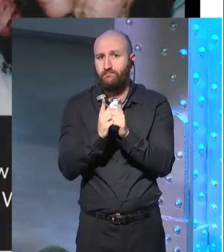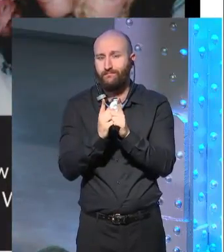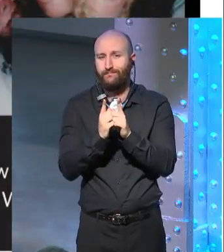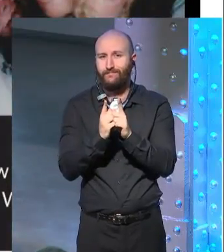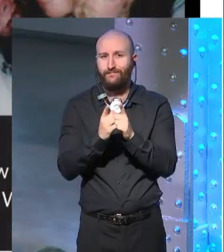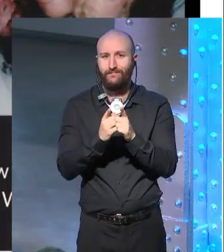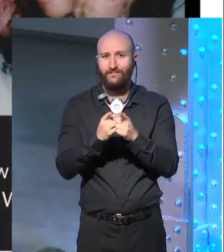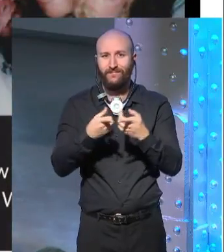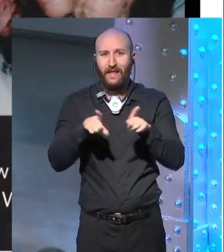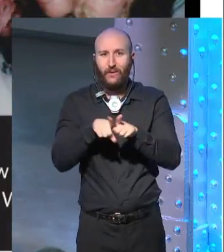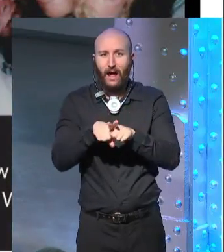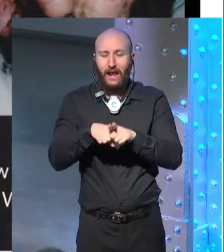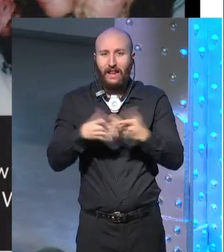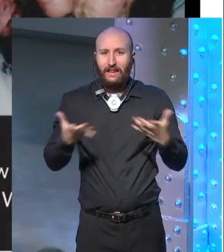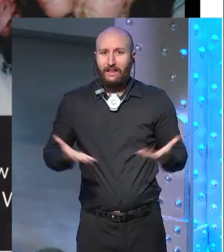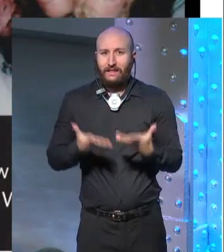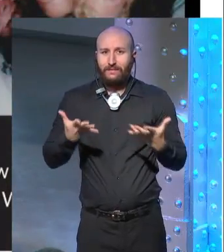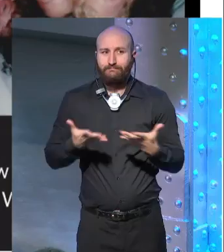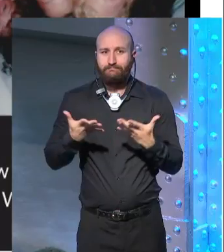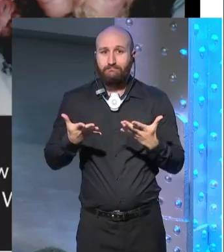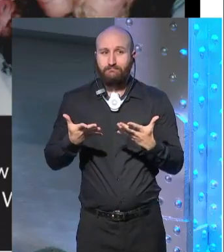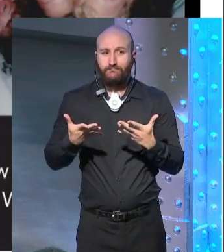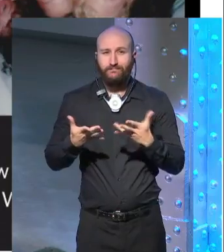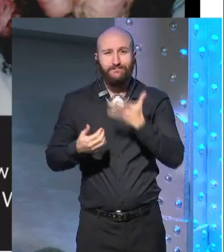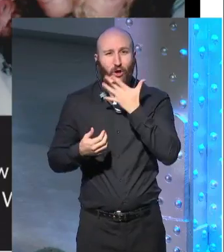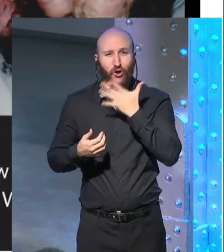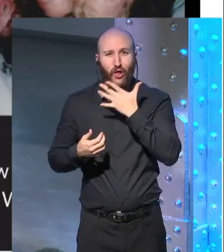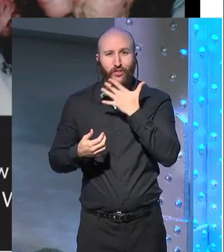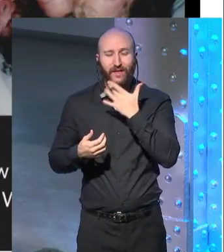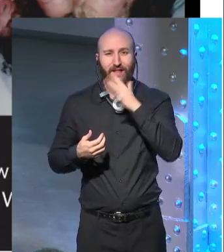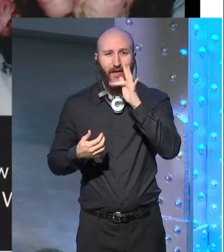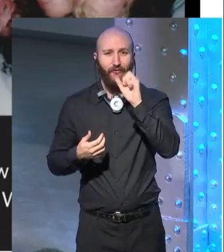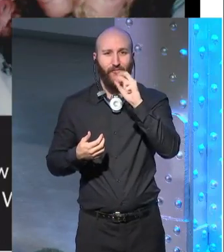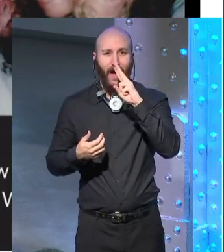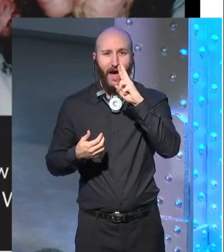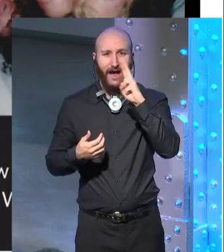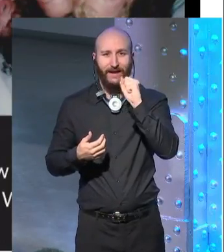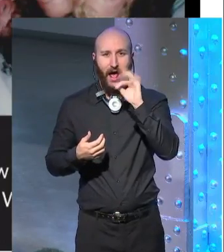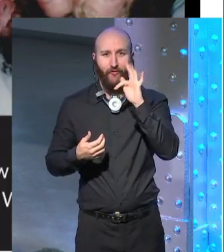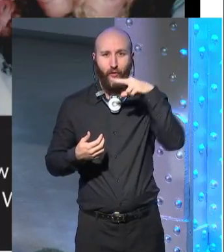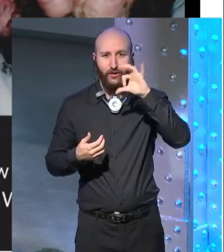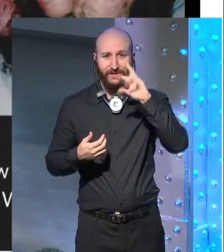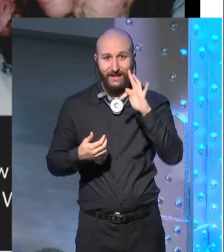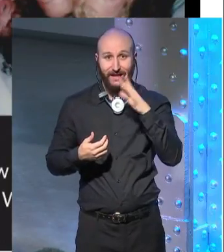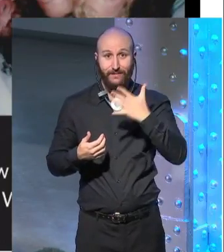poniéndome un poco en evidencia. Yo no sé si conocéis a Farrah Fawcett. En mi